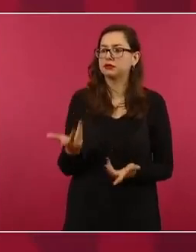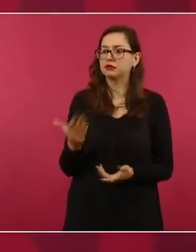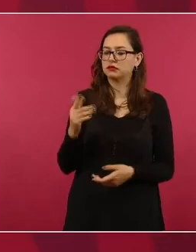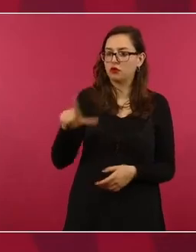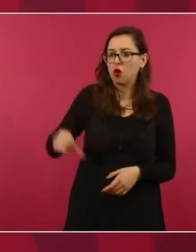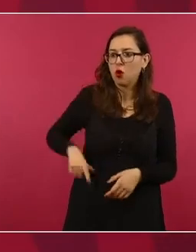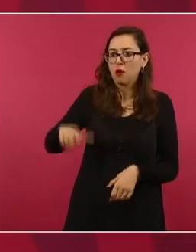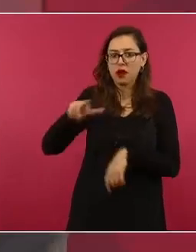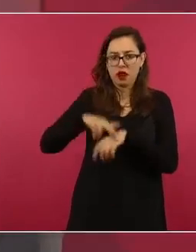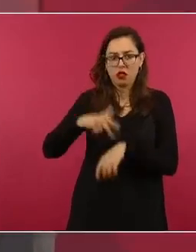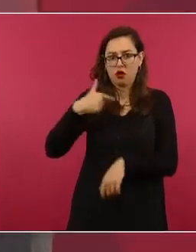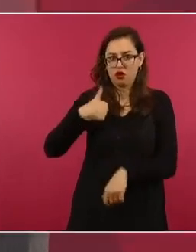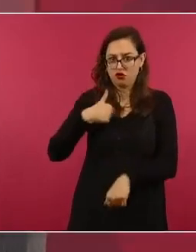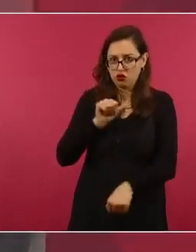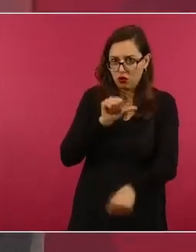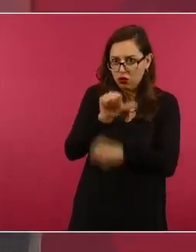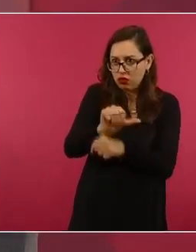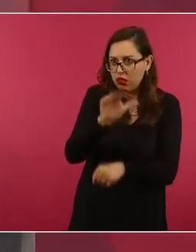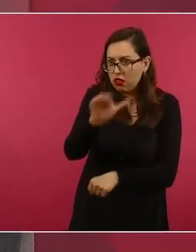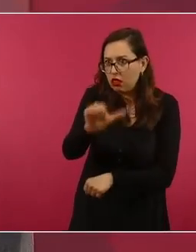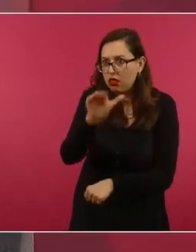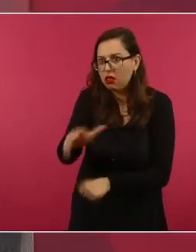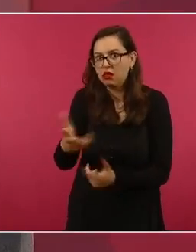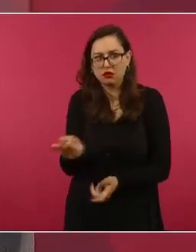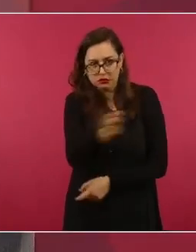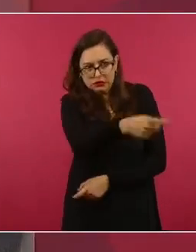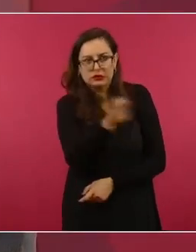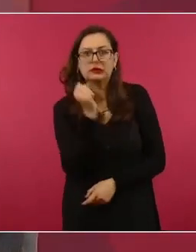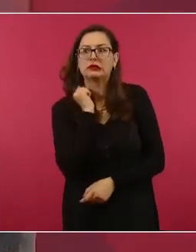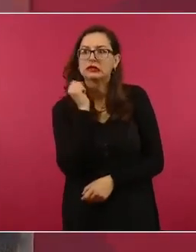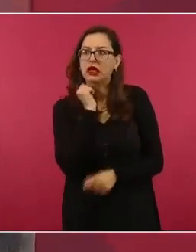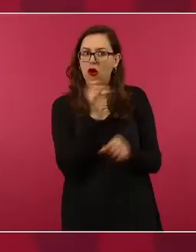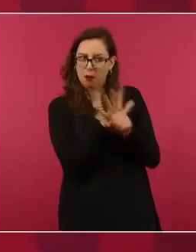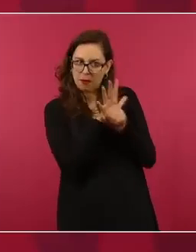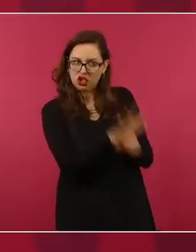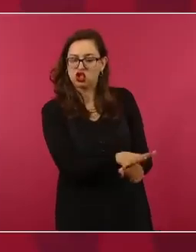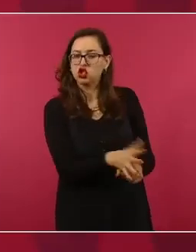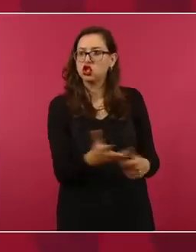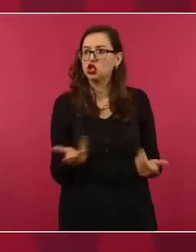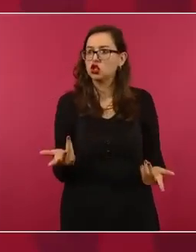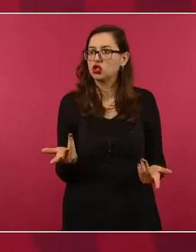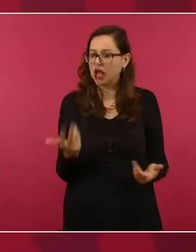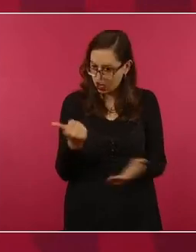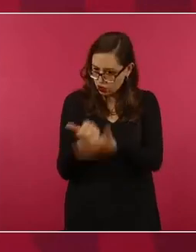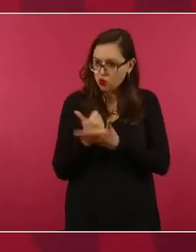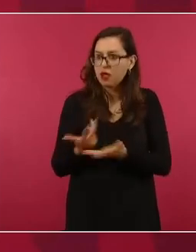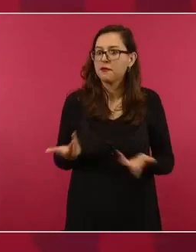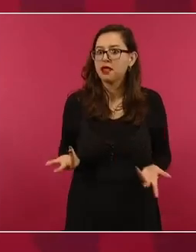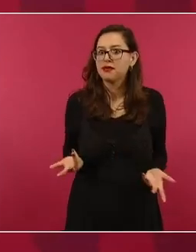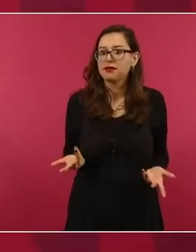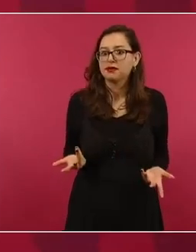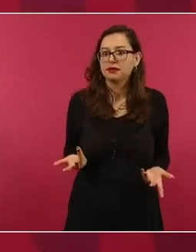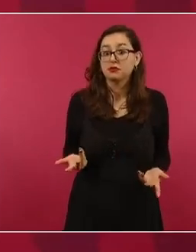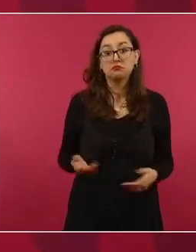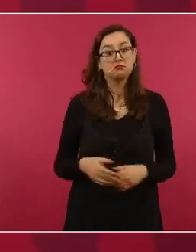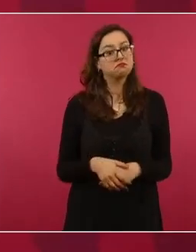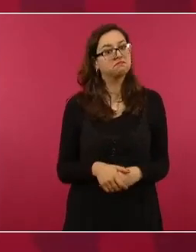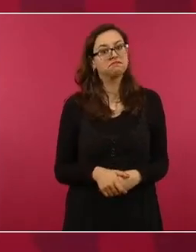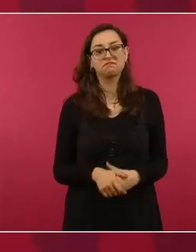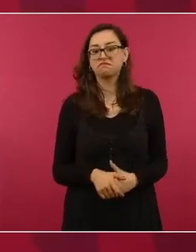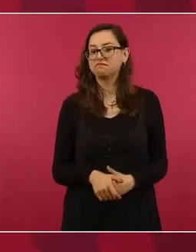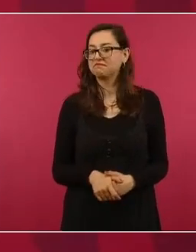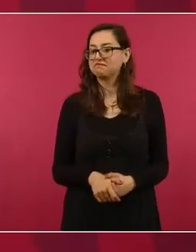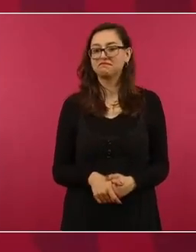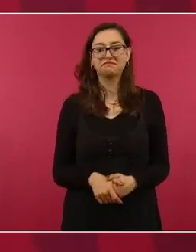ayúdanos. No, esa es decisión de cada